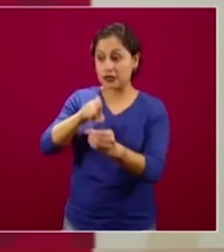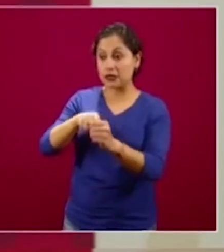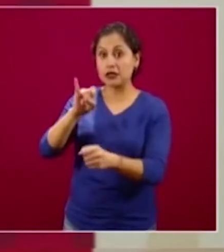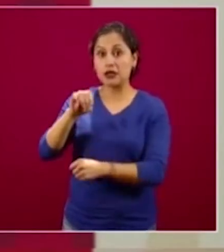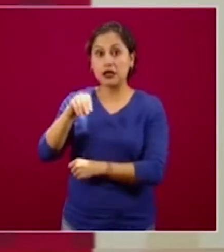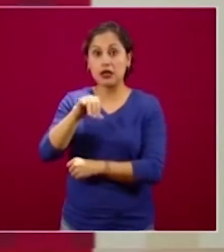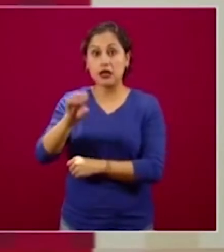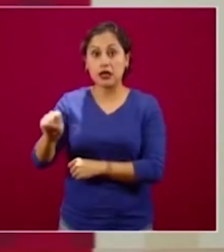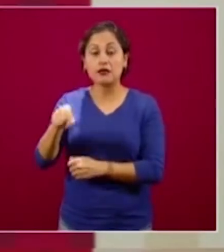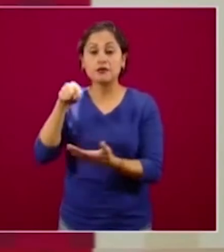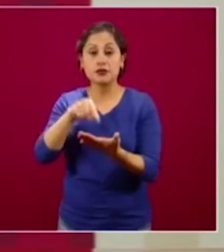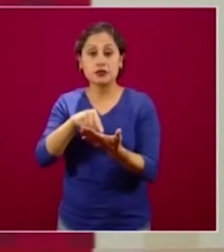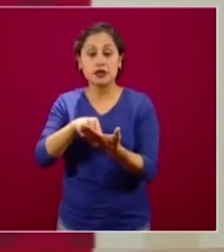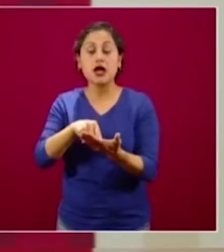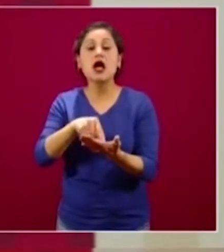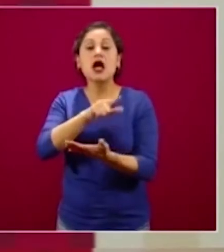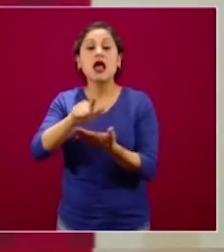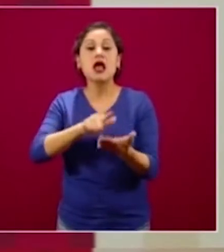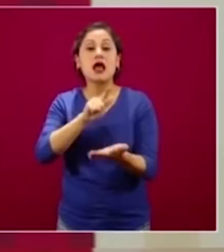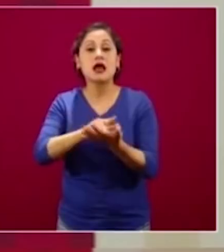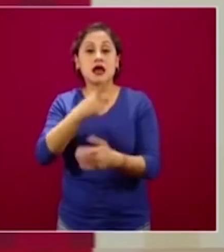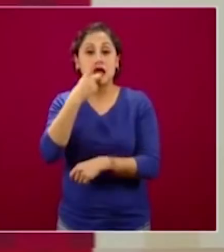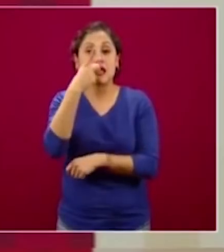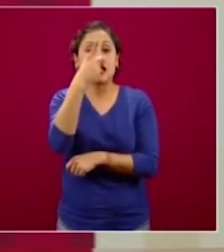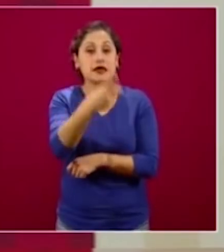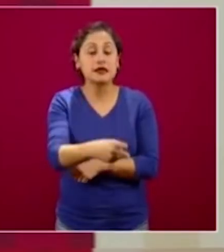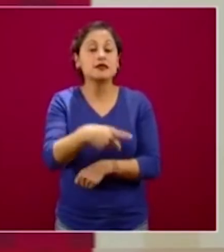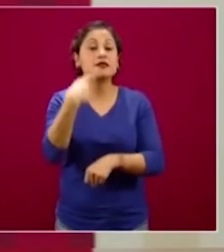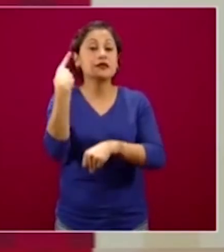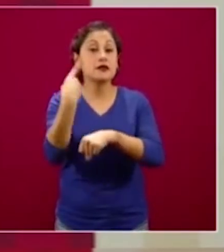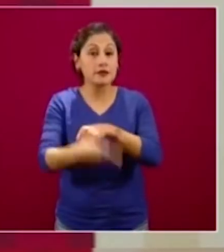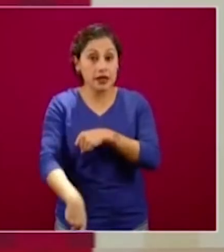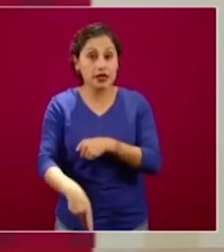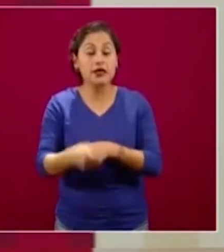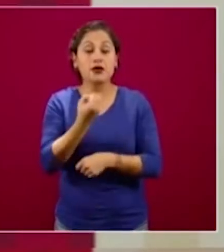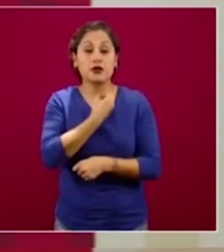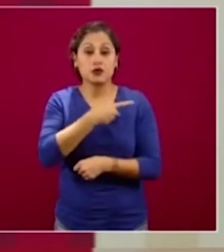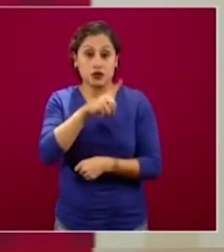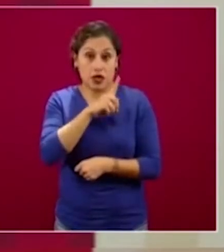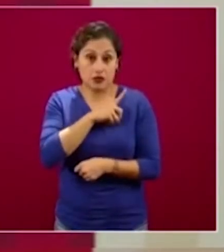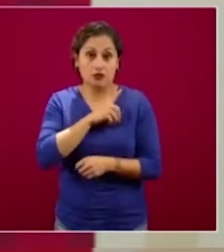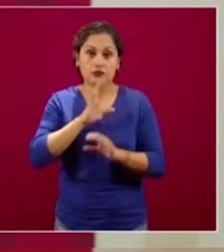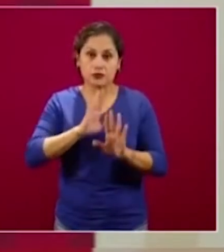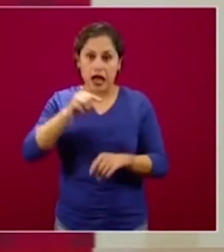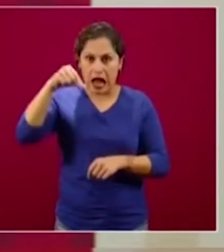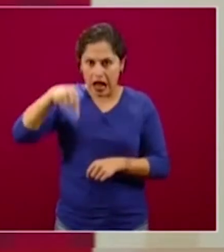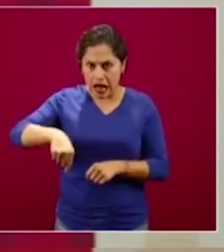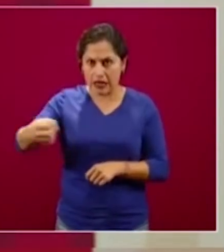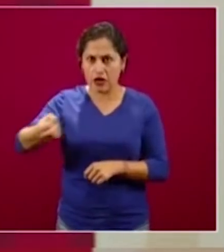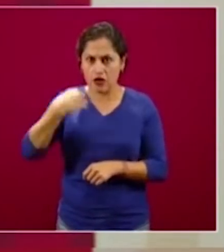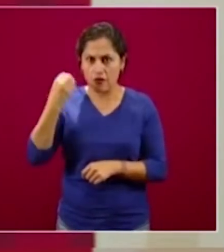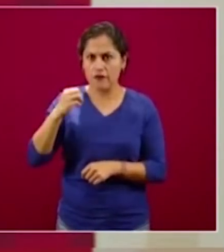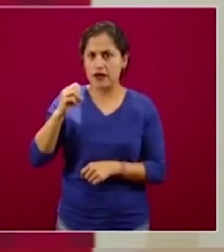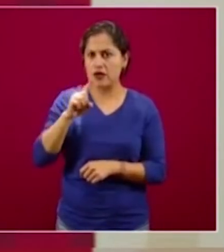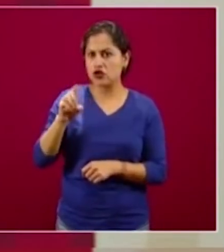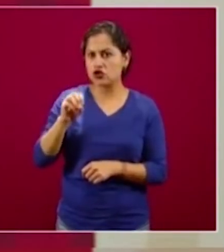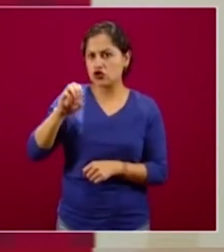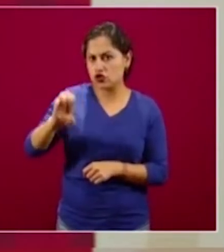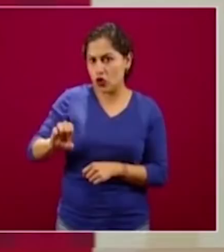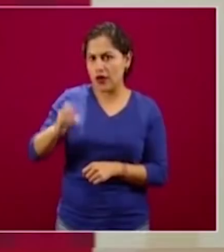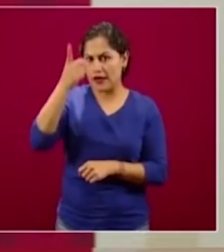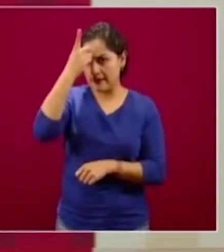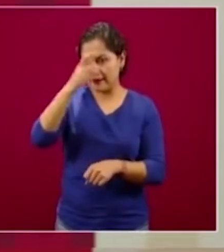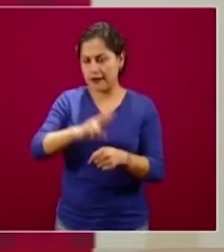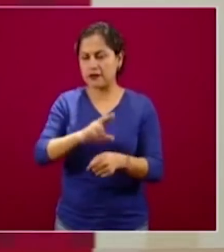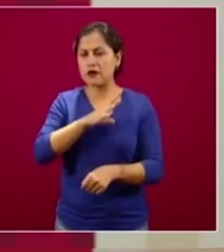como un riesgo laboral, y como ha explicado el maestro Zoe Robledo aquí, esto llevará a un incremento de la prima, de